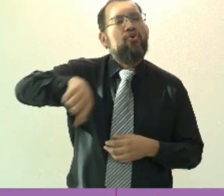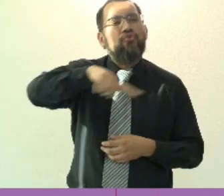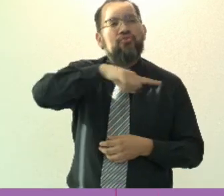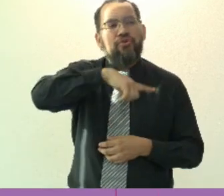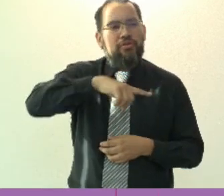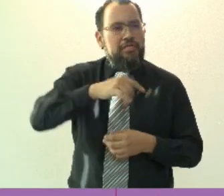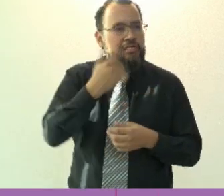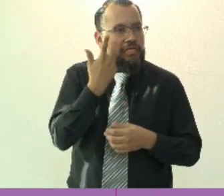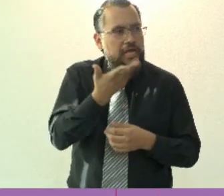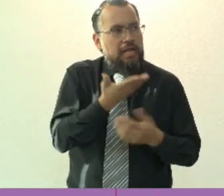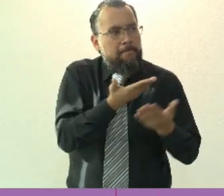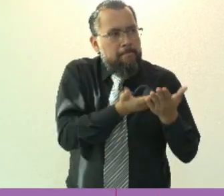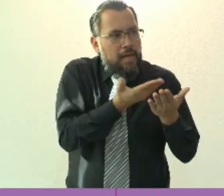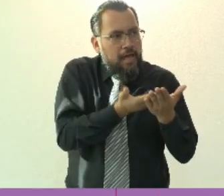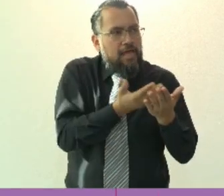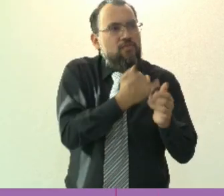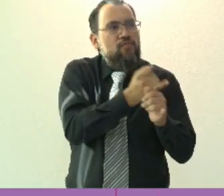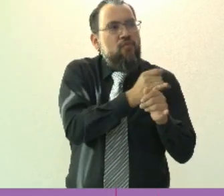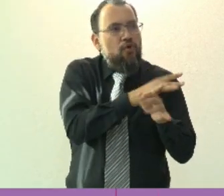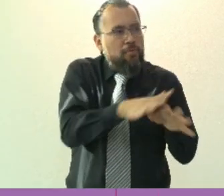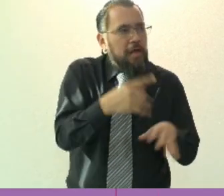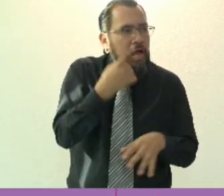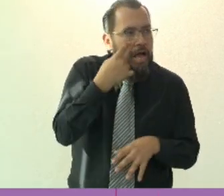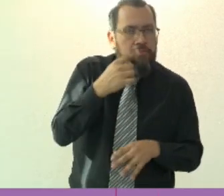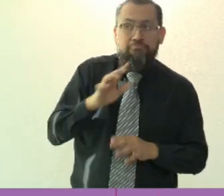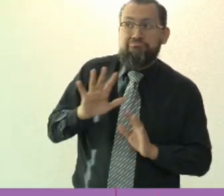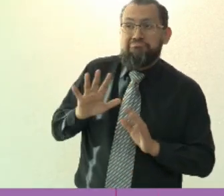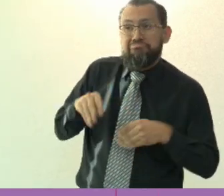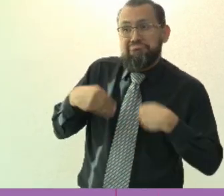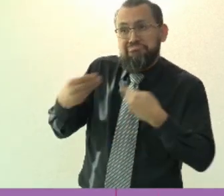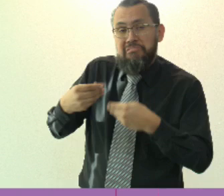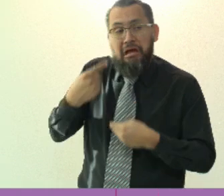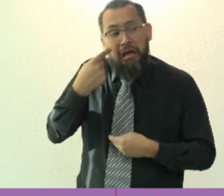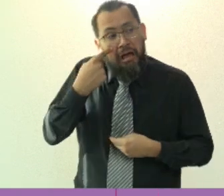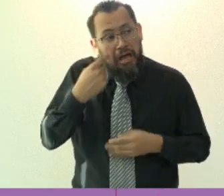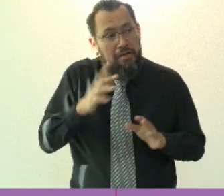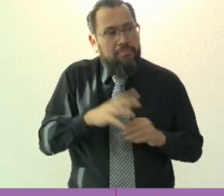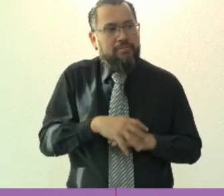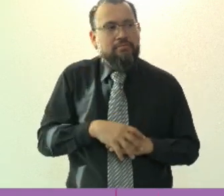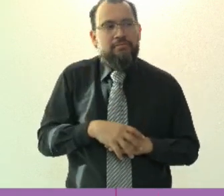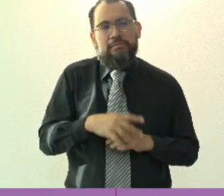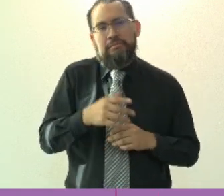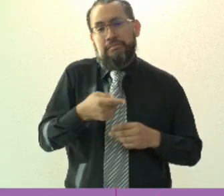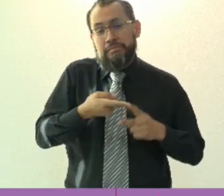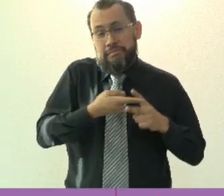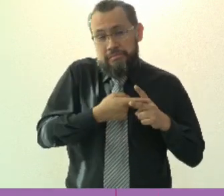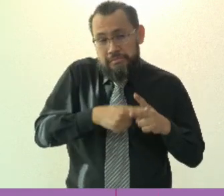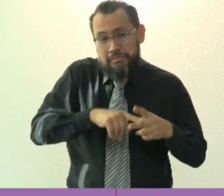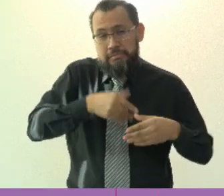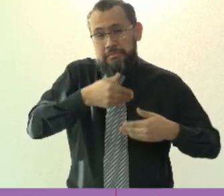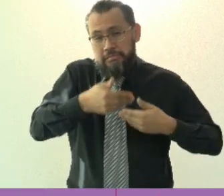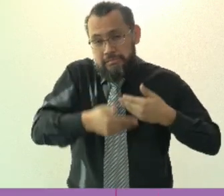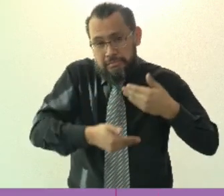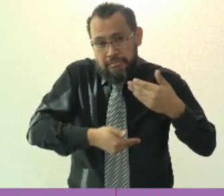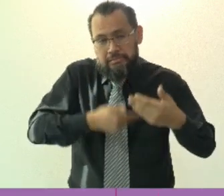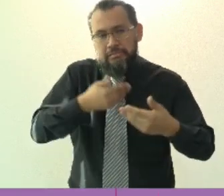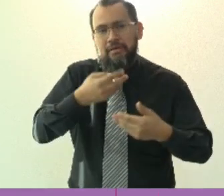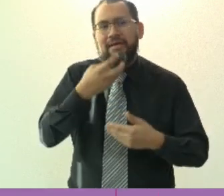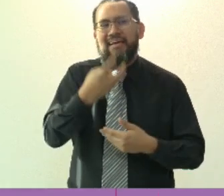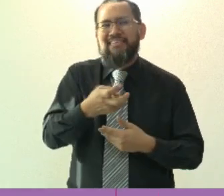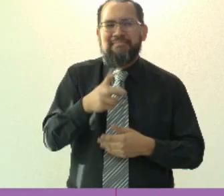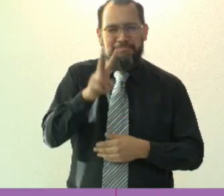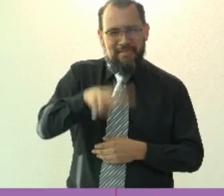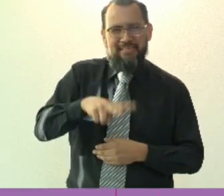información, tal cual etérea suena, y a ver qué me entregas. Y apenas vamos a empezar a construir un sistema de archivos. Por eso está atrasado el